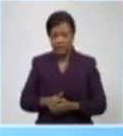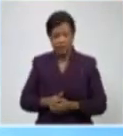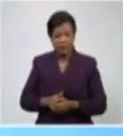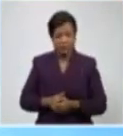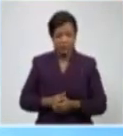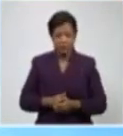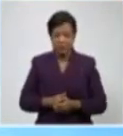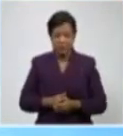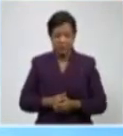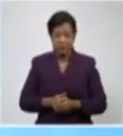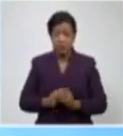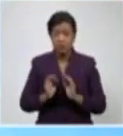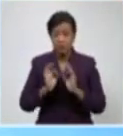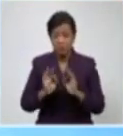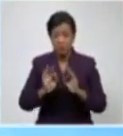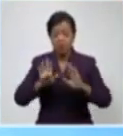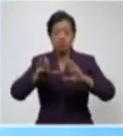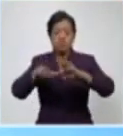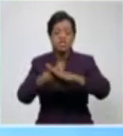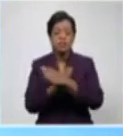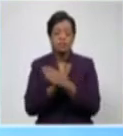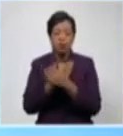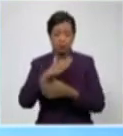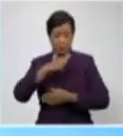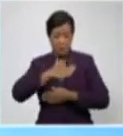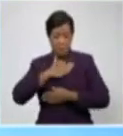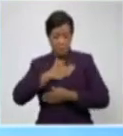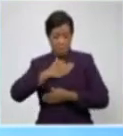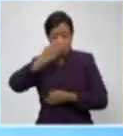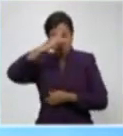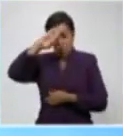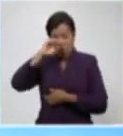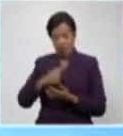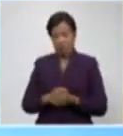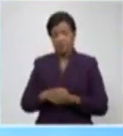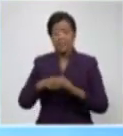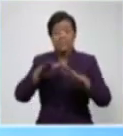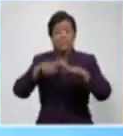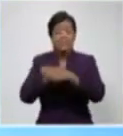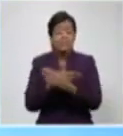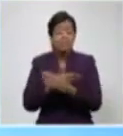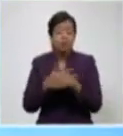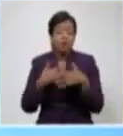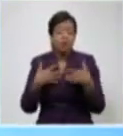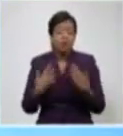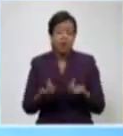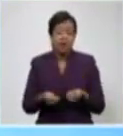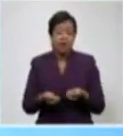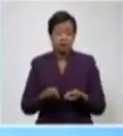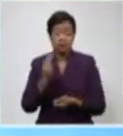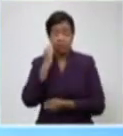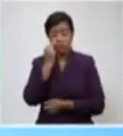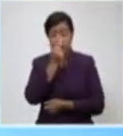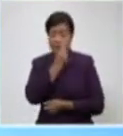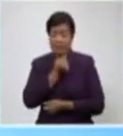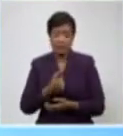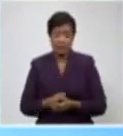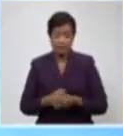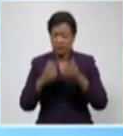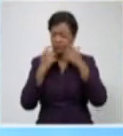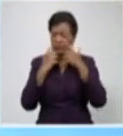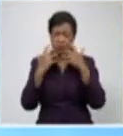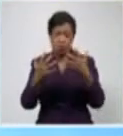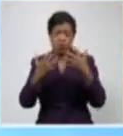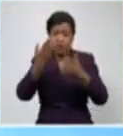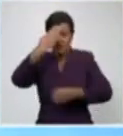todo dirigidas a los símbolos. Y si de símbolos se trata, ¿qué mejor símbolo que José Martí? No es la primera